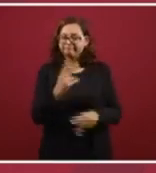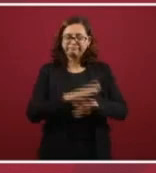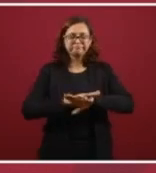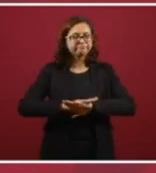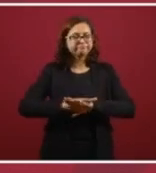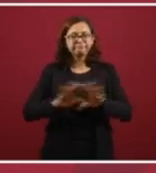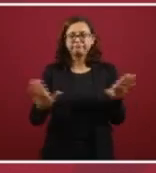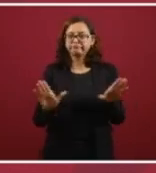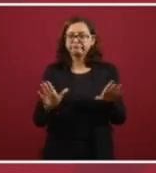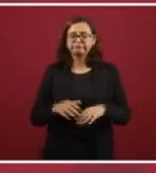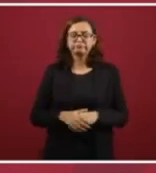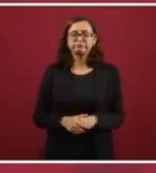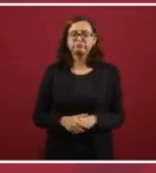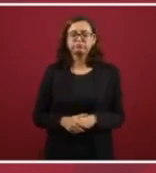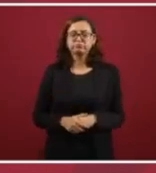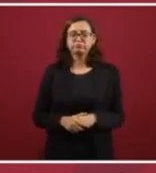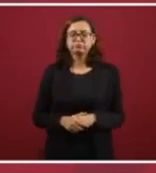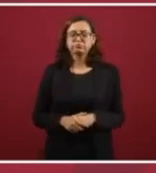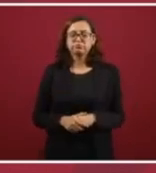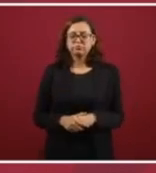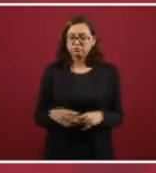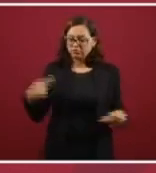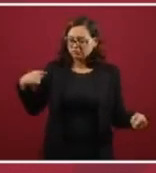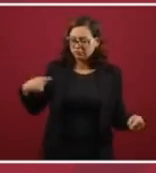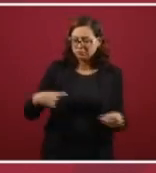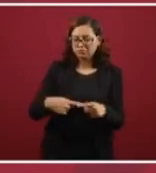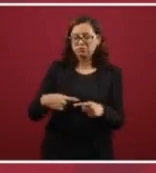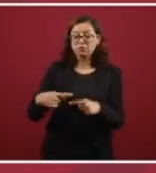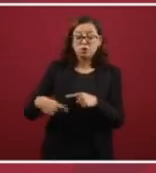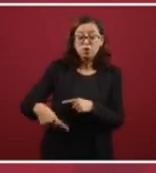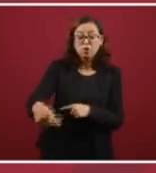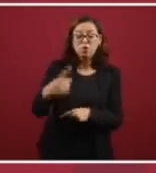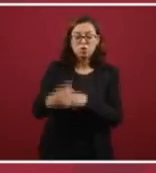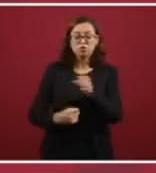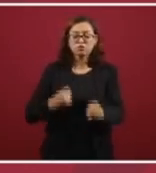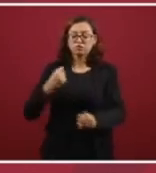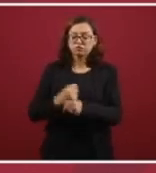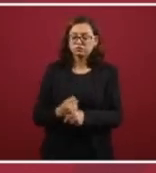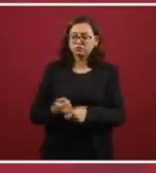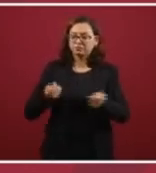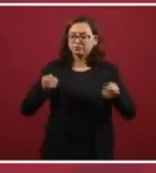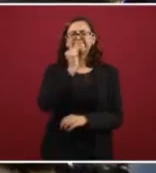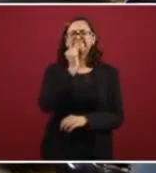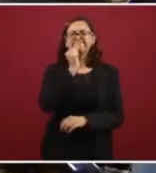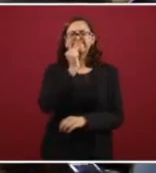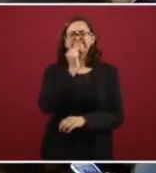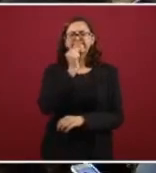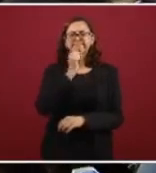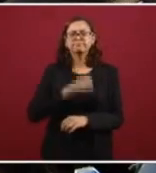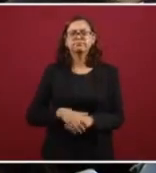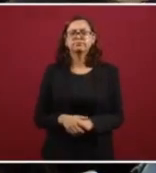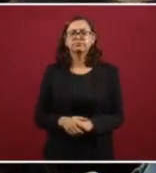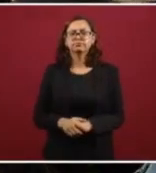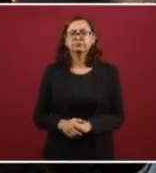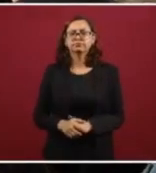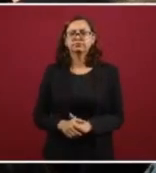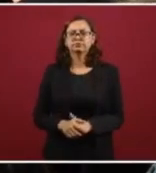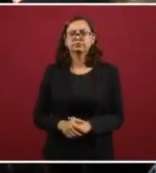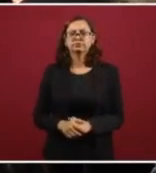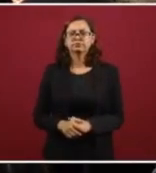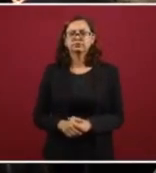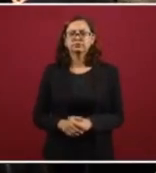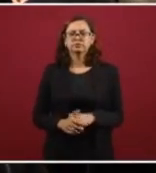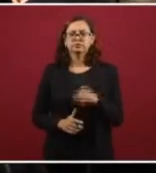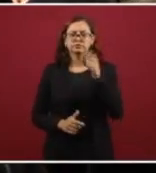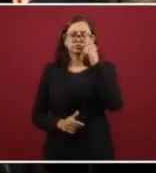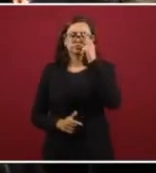Vamos a financiar el gasto sin aumentar la deuda pública. Sobre la reunión del titular de la Secretaría